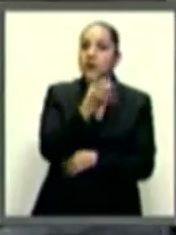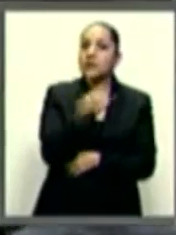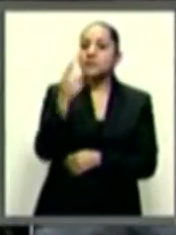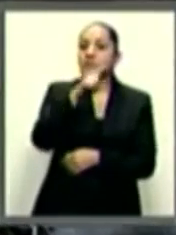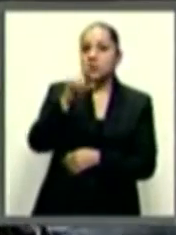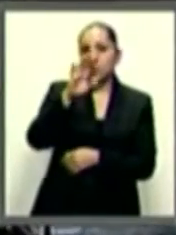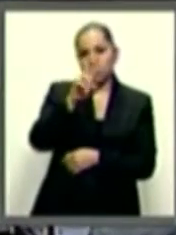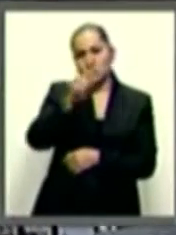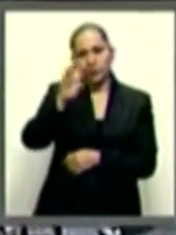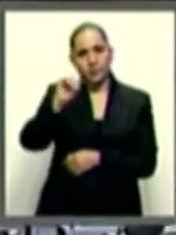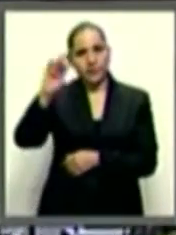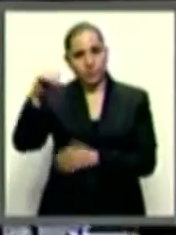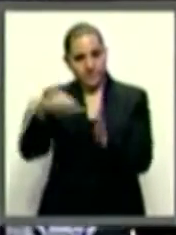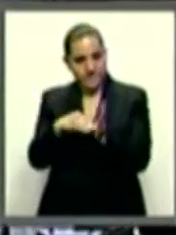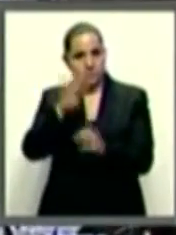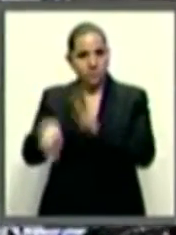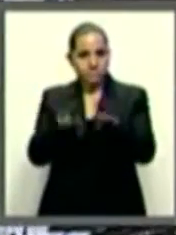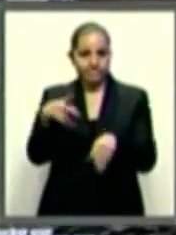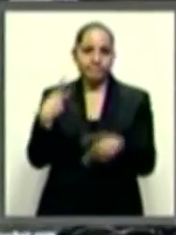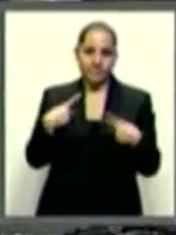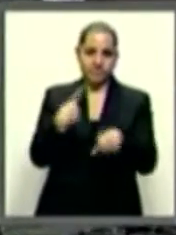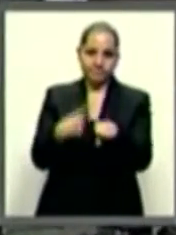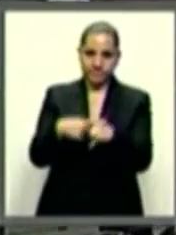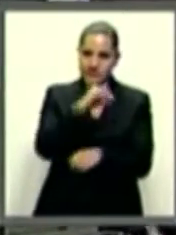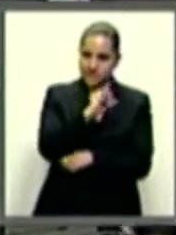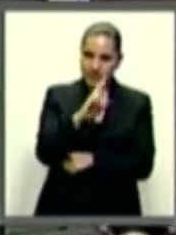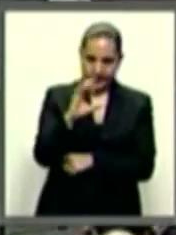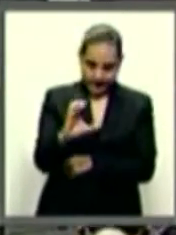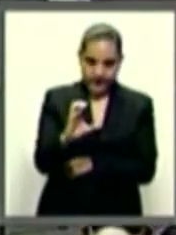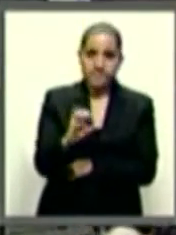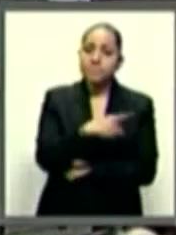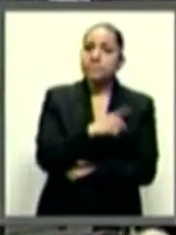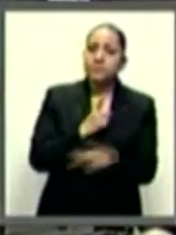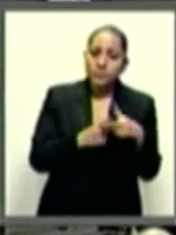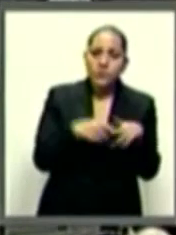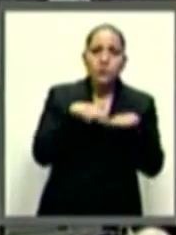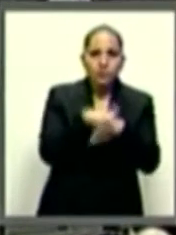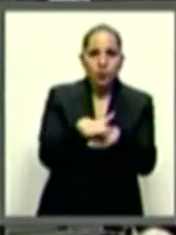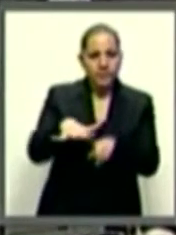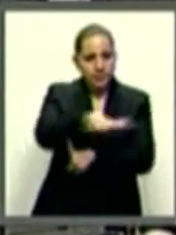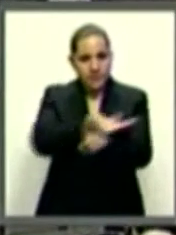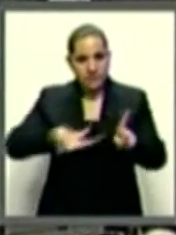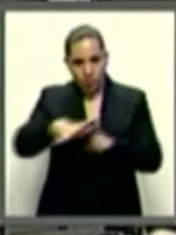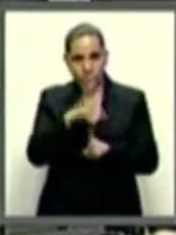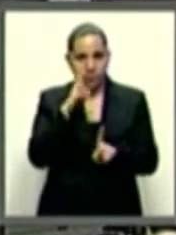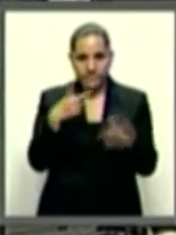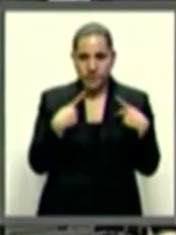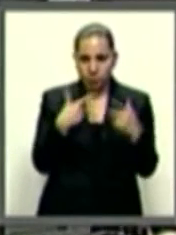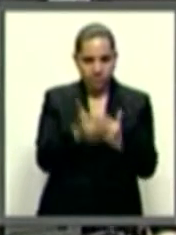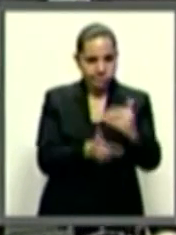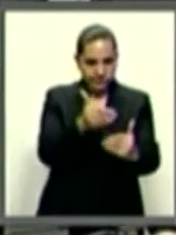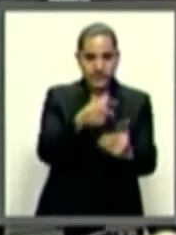299 muertes por insuficiencia renal crónica. Según el Consejo Nacional de Evaluación de la Política del Desarrollo Social, en un informe del año